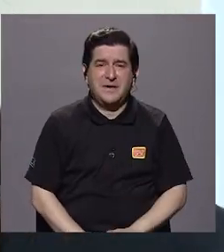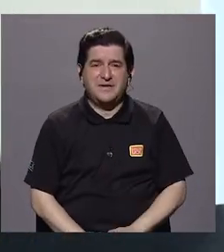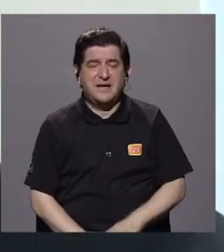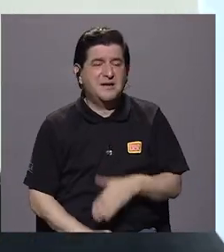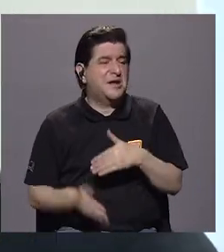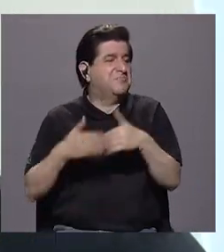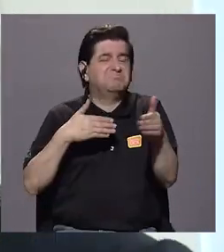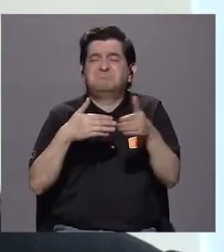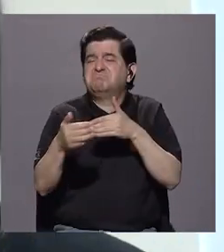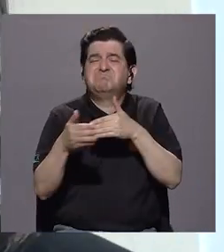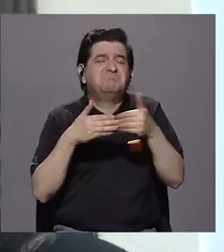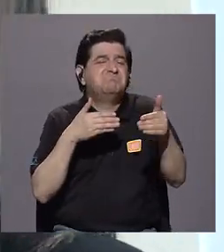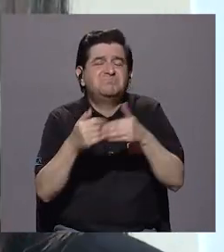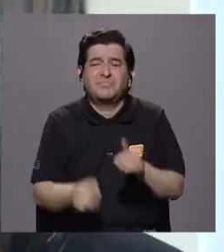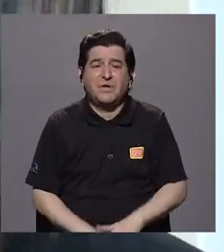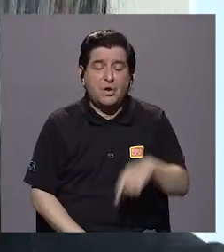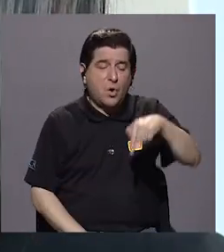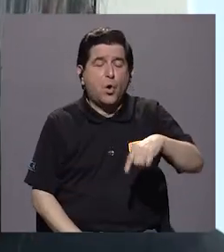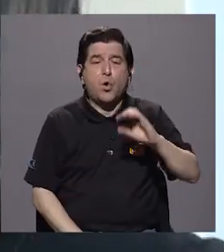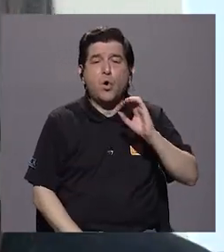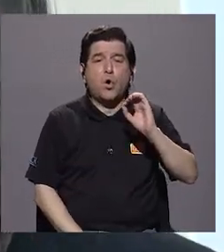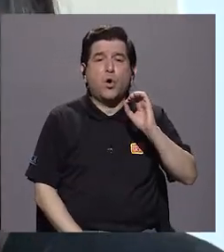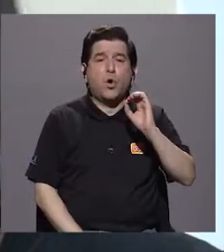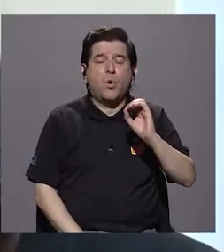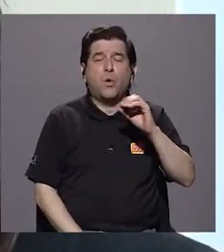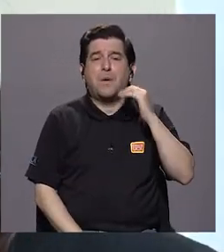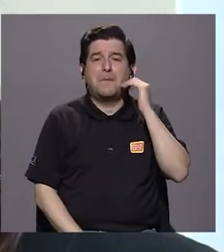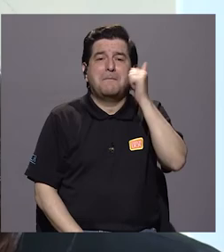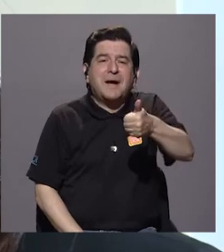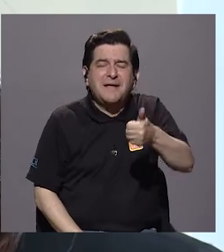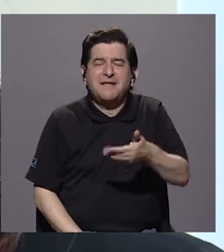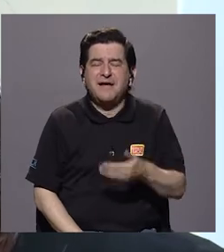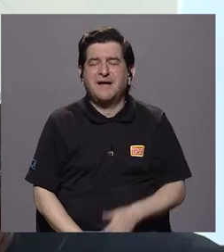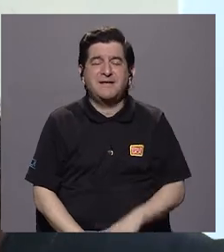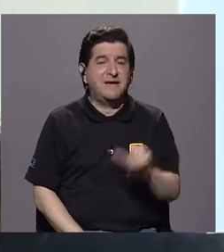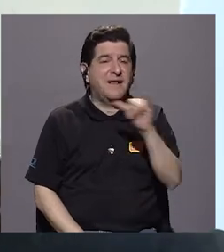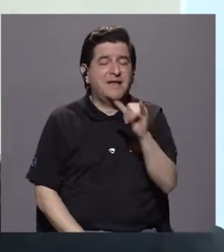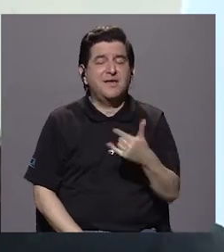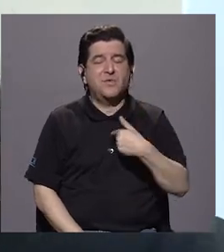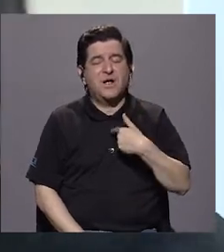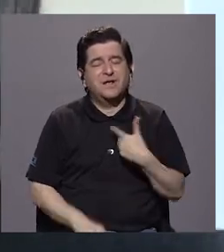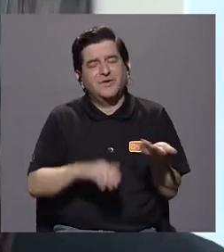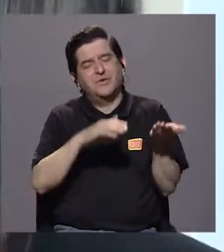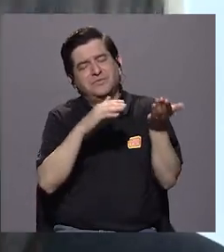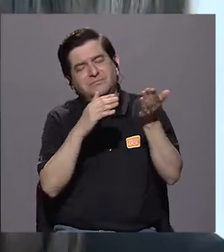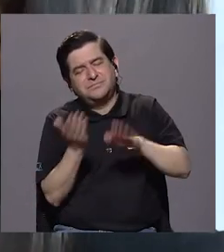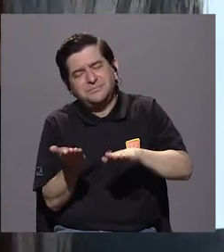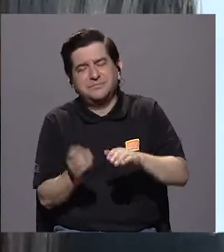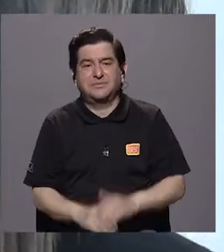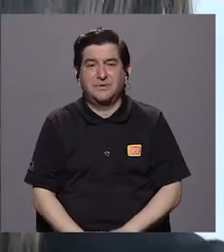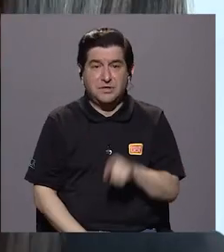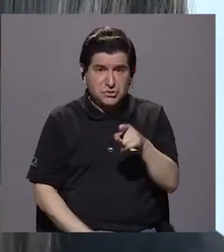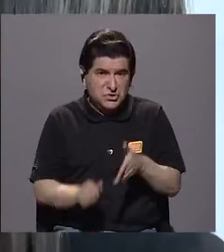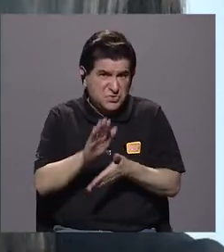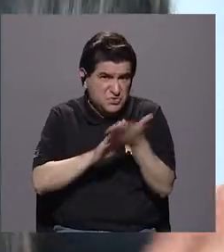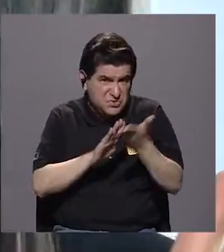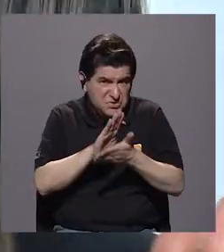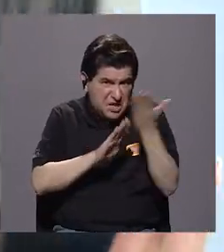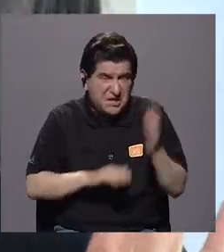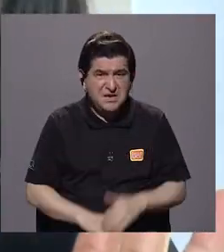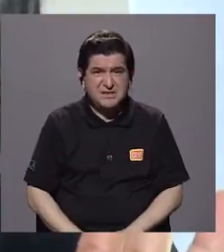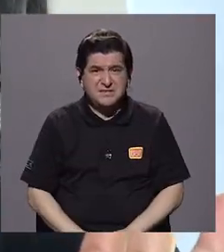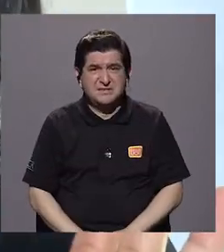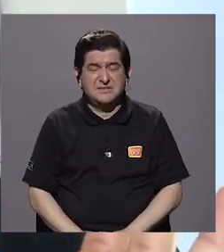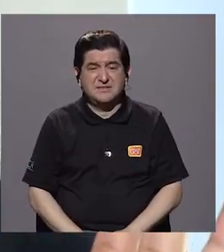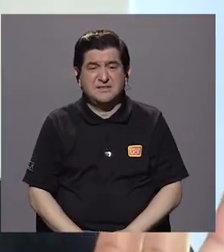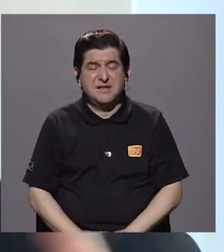da? Hoy o mañana igual me matarás. Si te vas a ir, yo